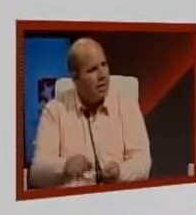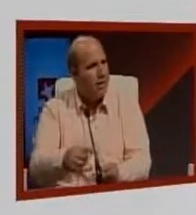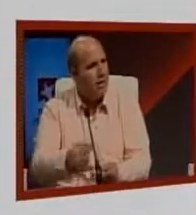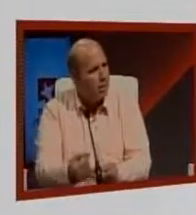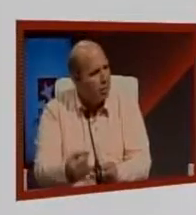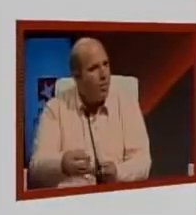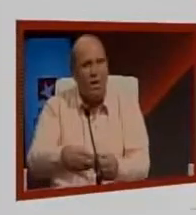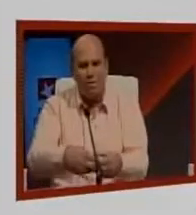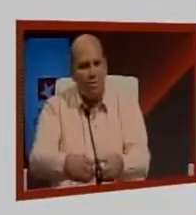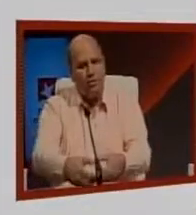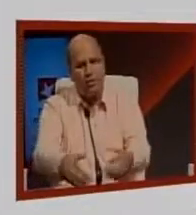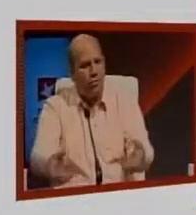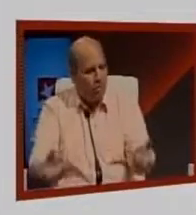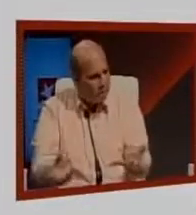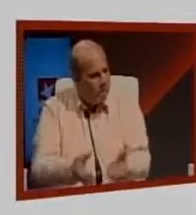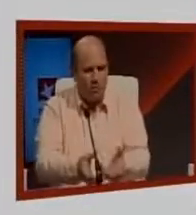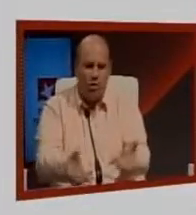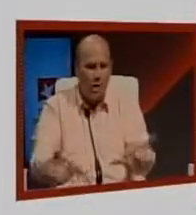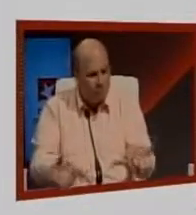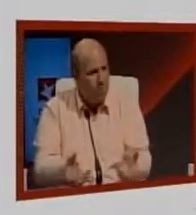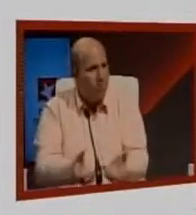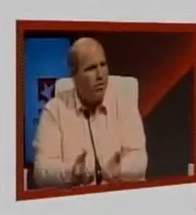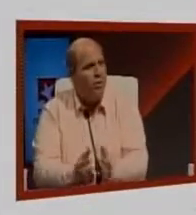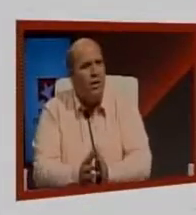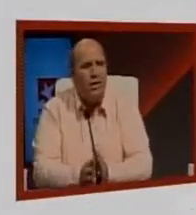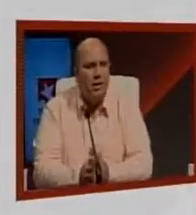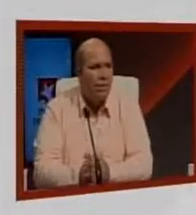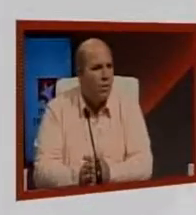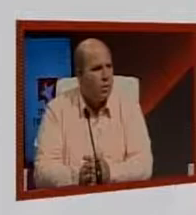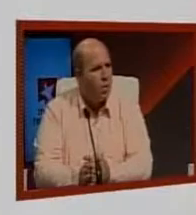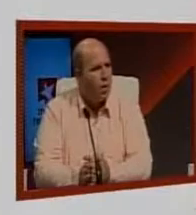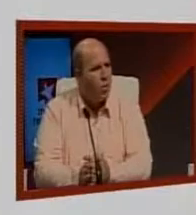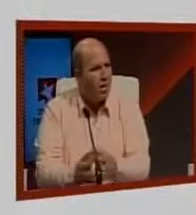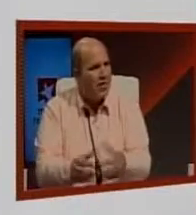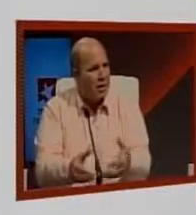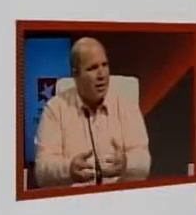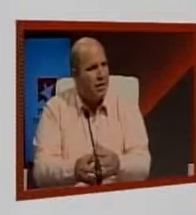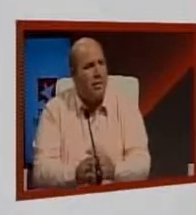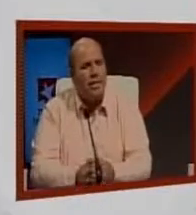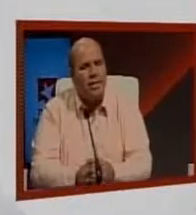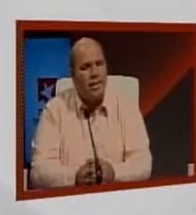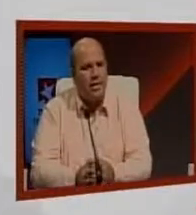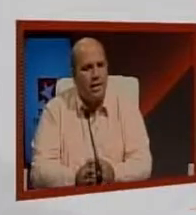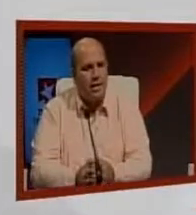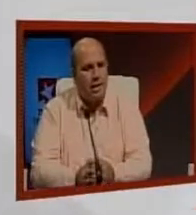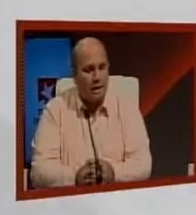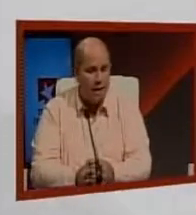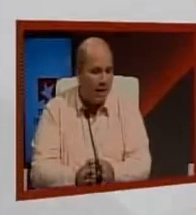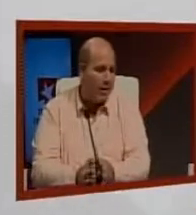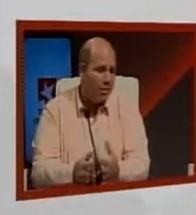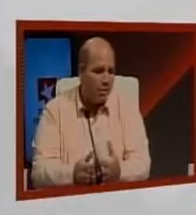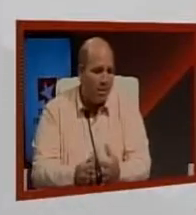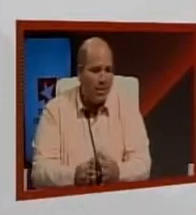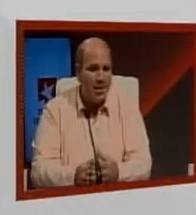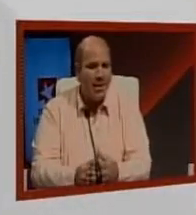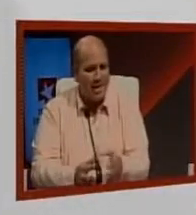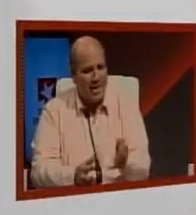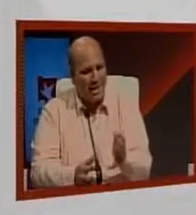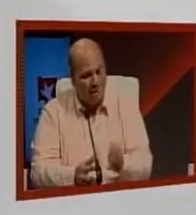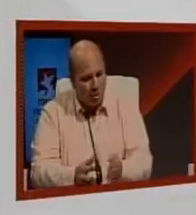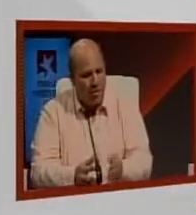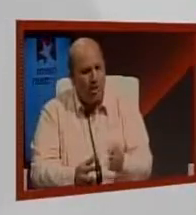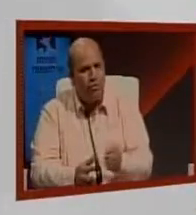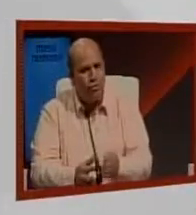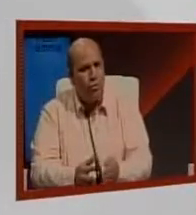culturales, étnicas, económicas, en fin, todo el amplio espectro que se vincula con esa clase de problemáticas, y